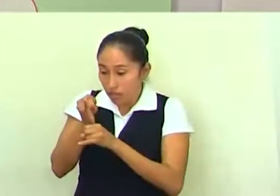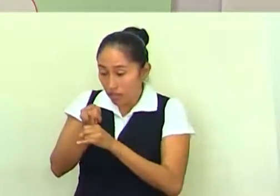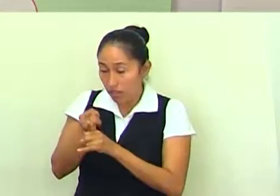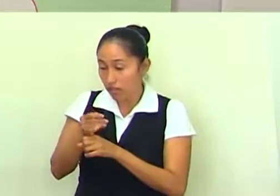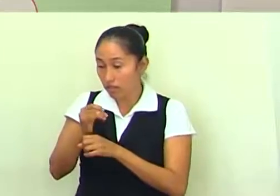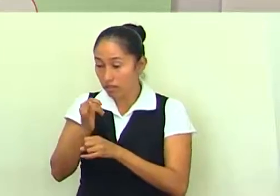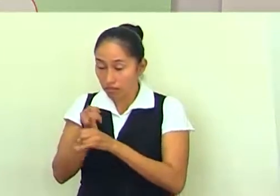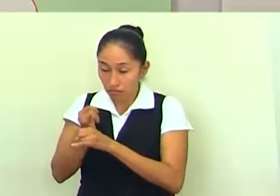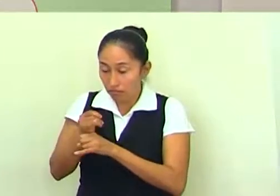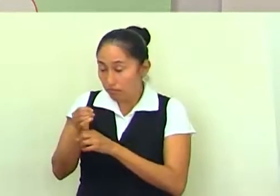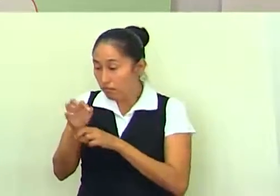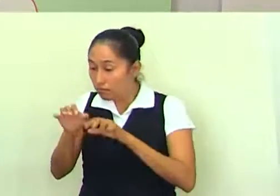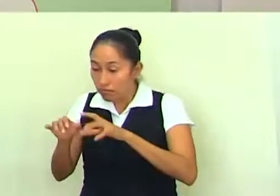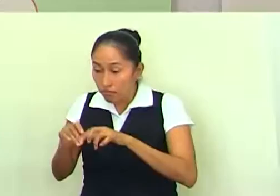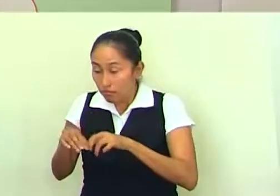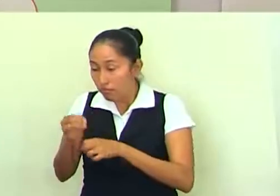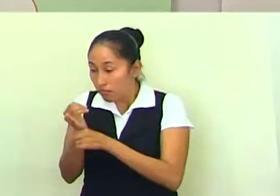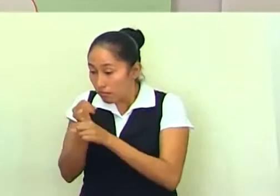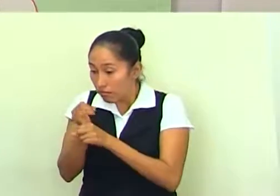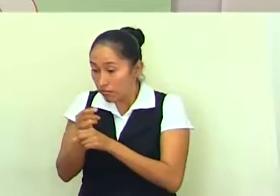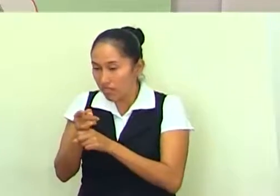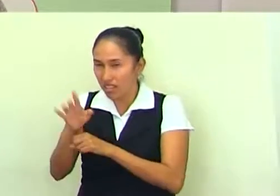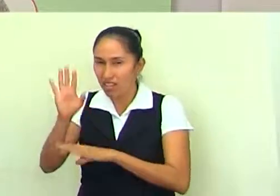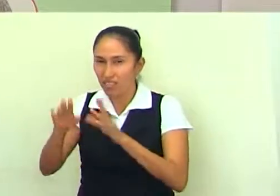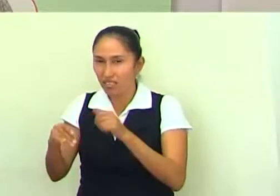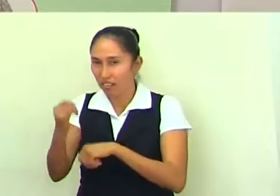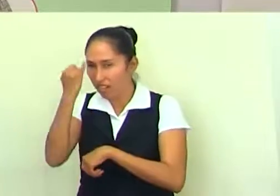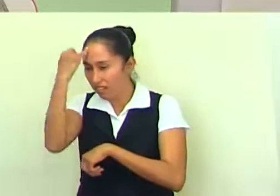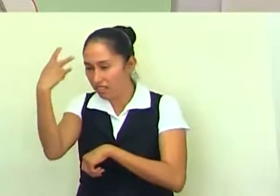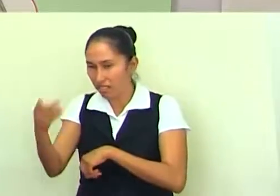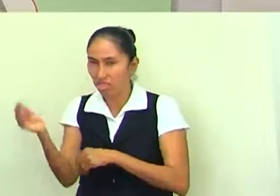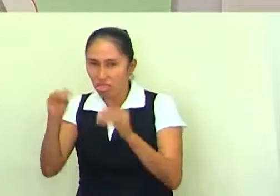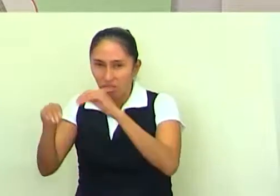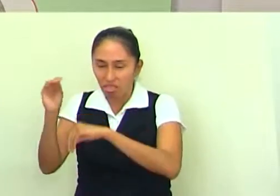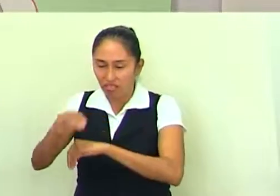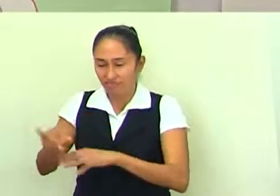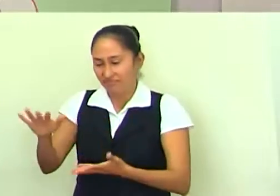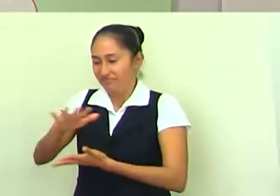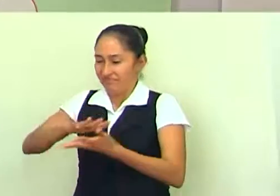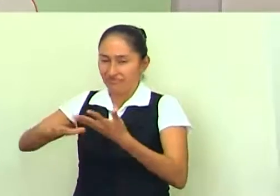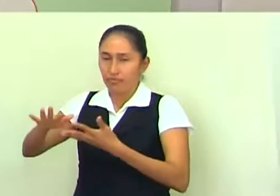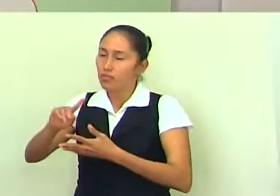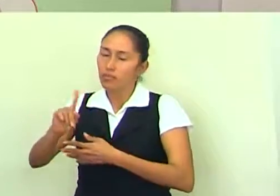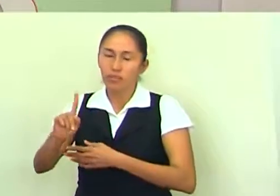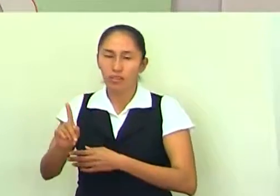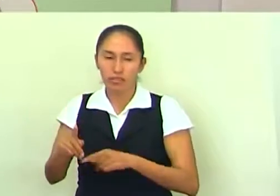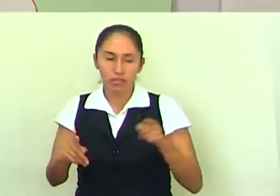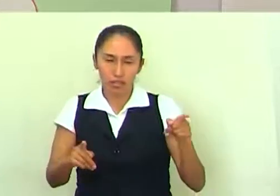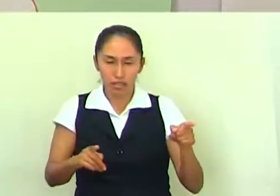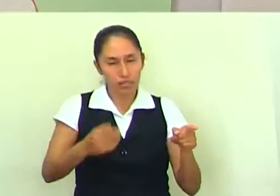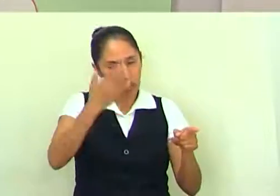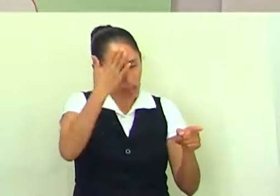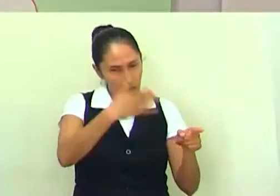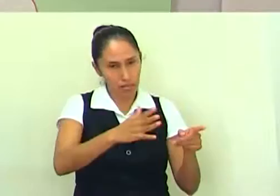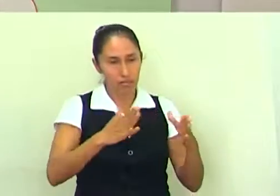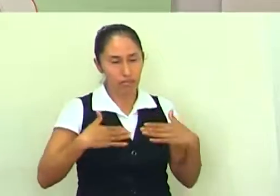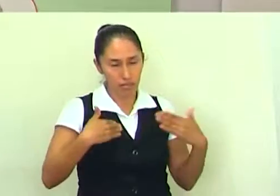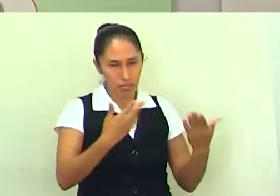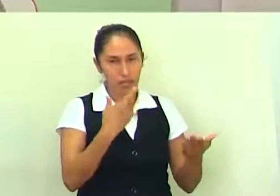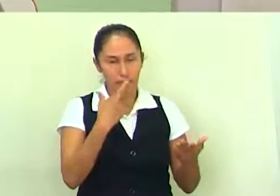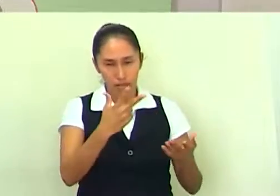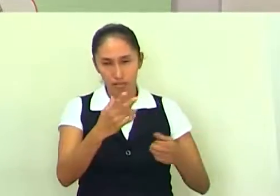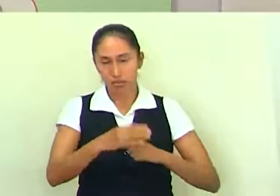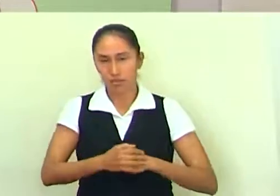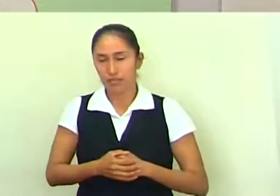de una fuente confiable. También mencionamos algunas páginas de la sesión anterior. Es importante que los